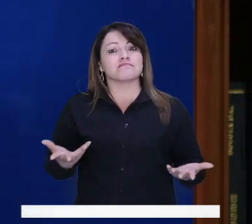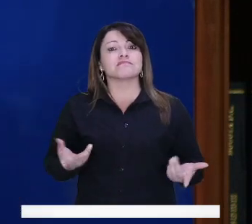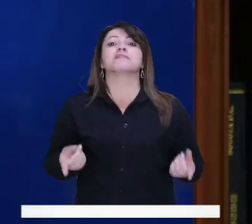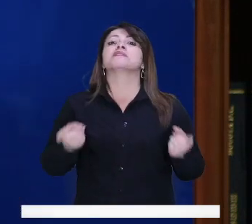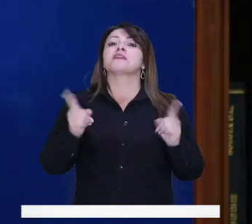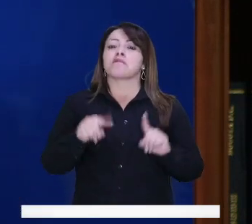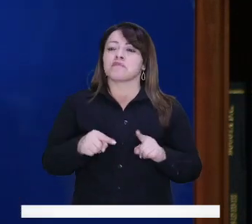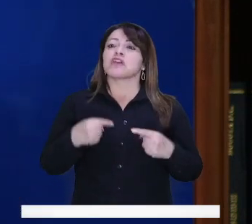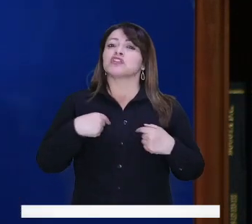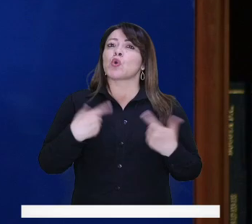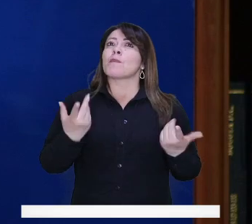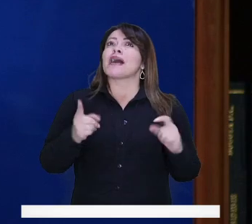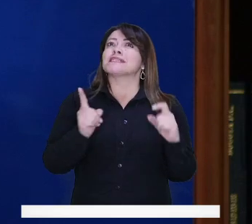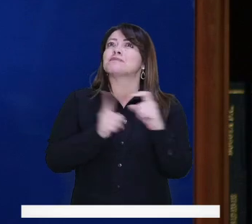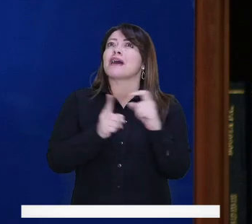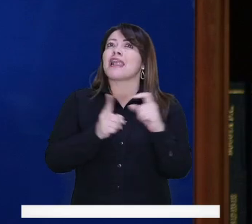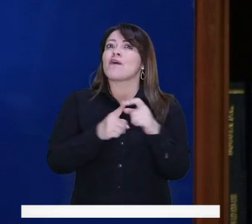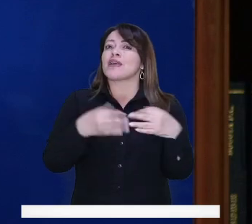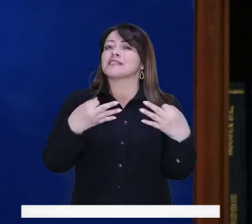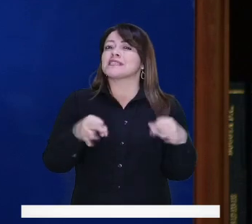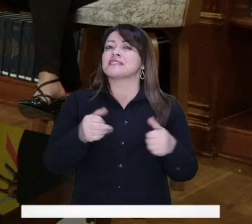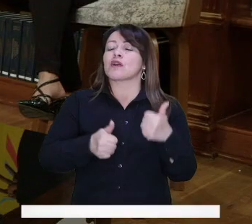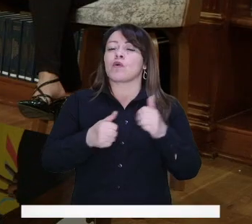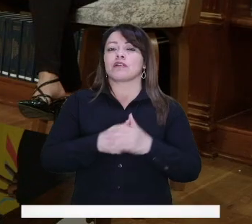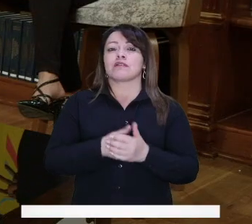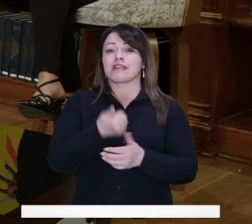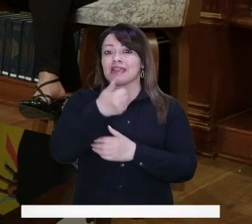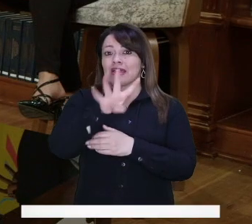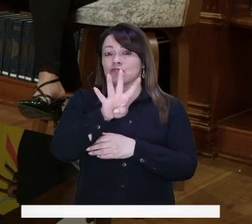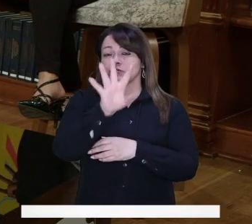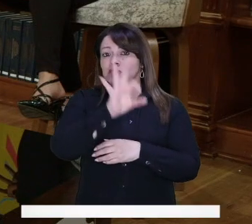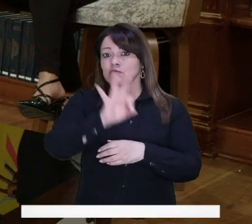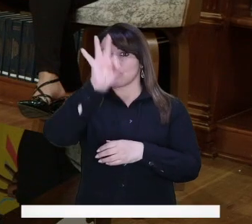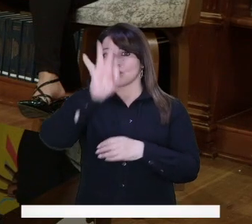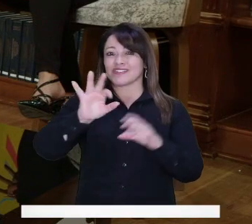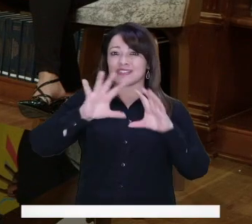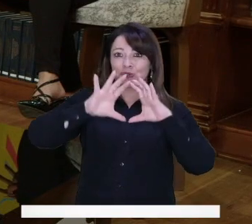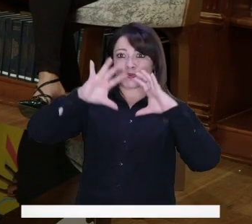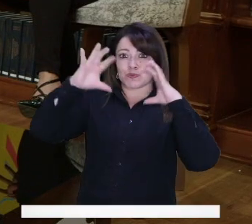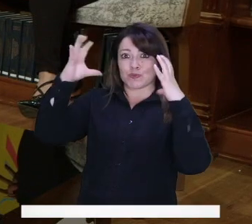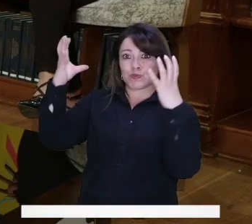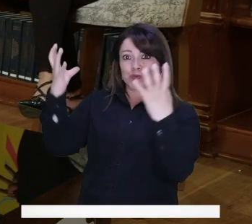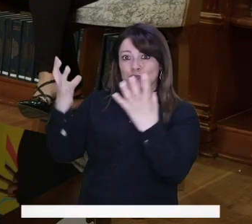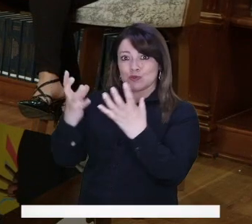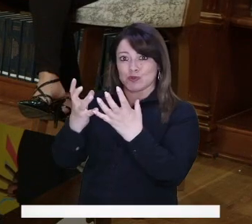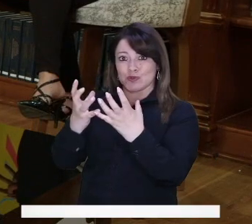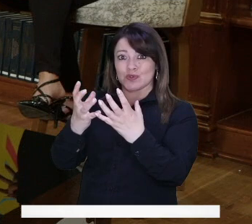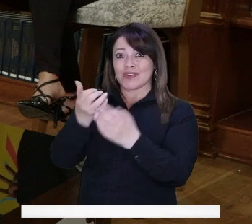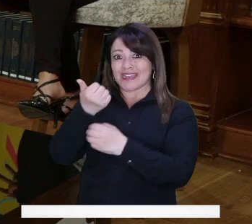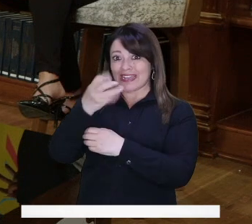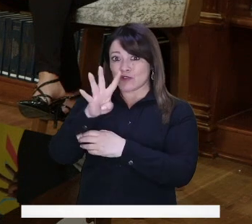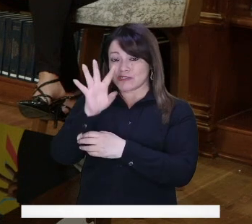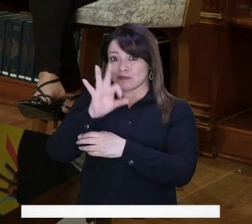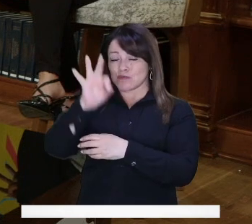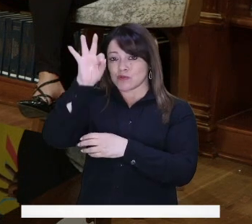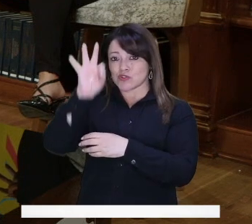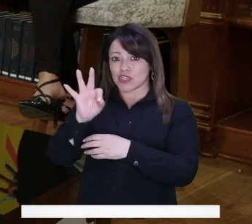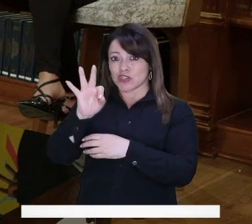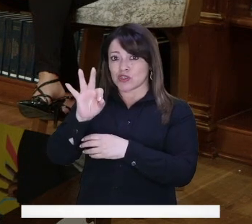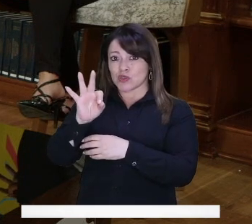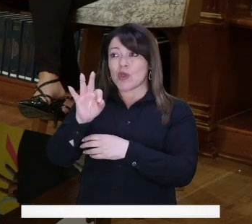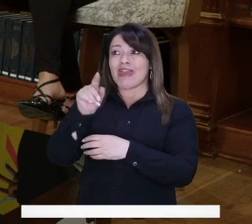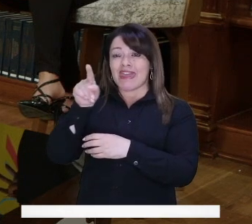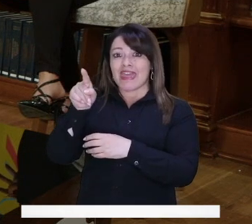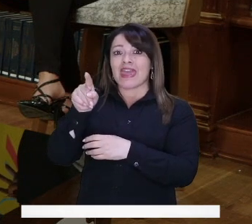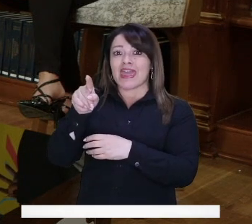términos más castellanos y más propiamente andinos. El 14% en el mundo, el 14% del mundo, de las élites